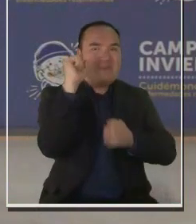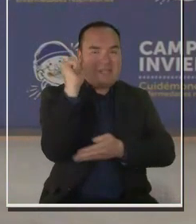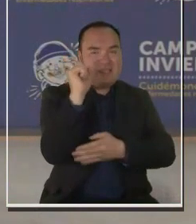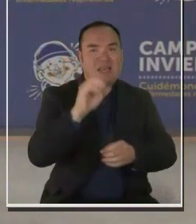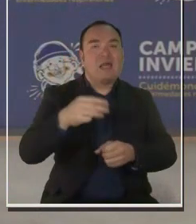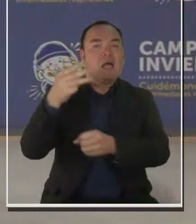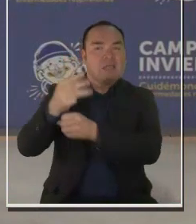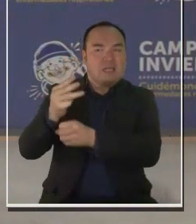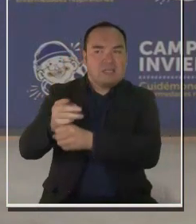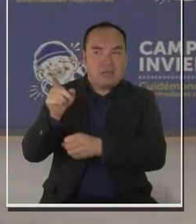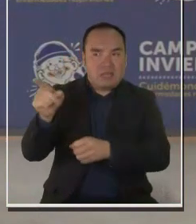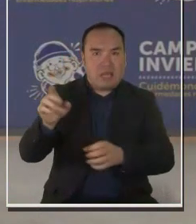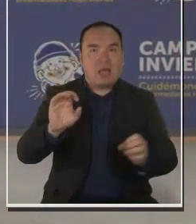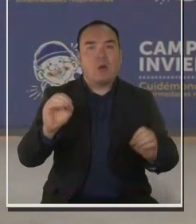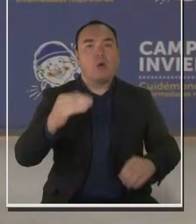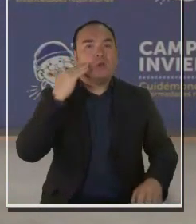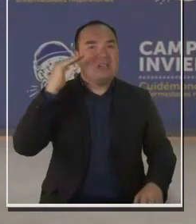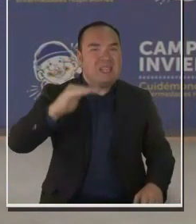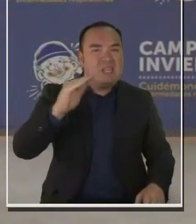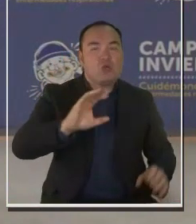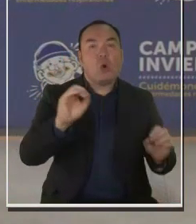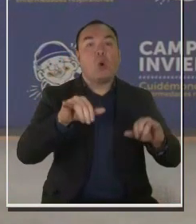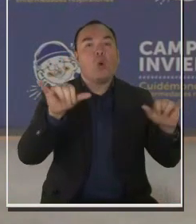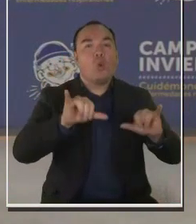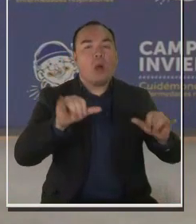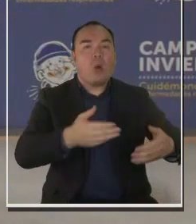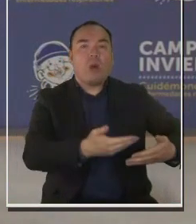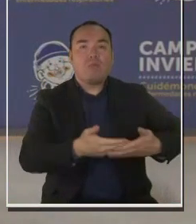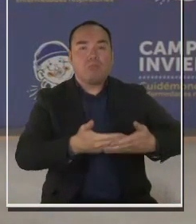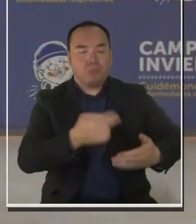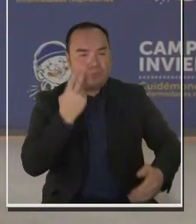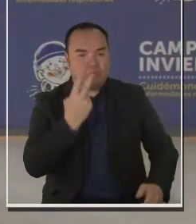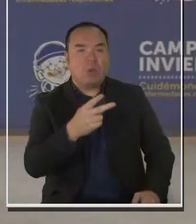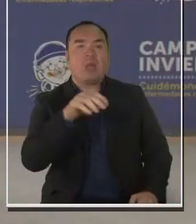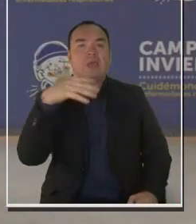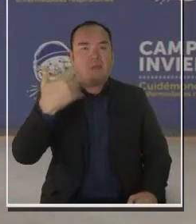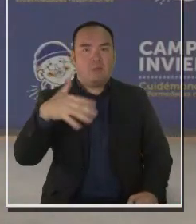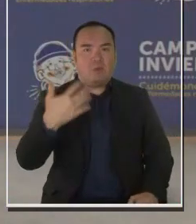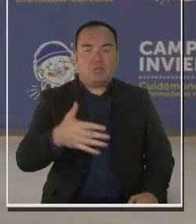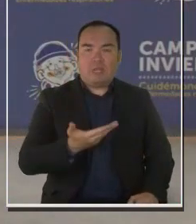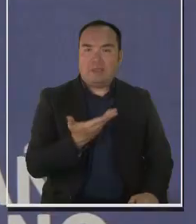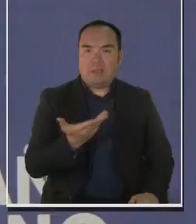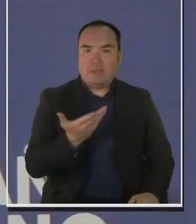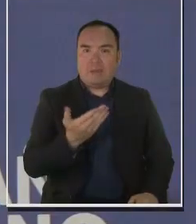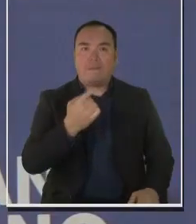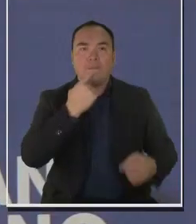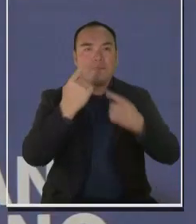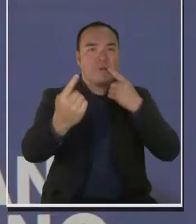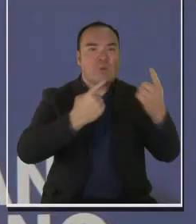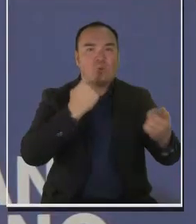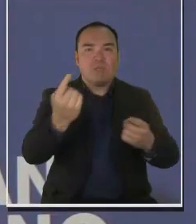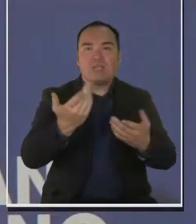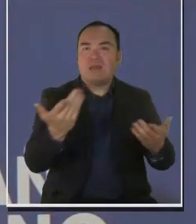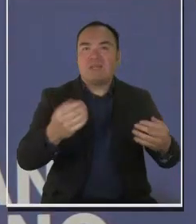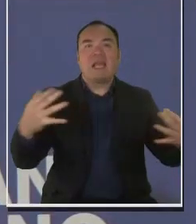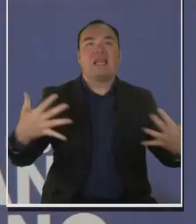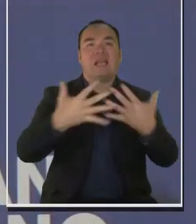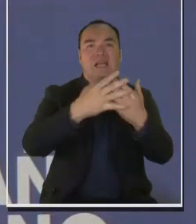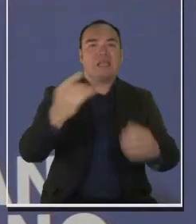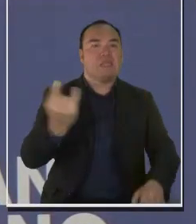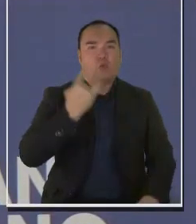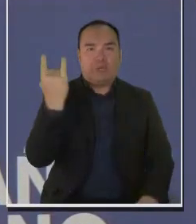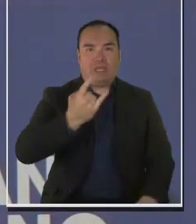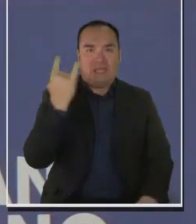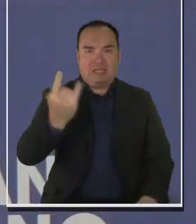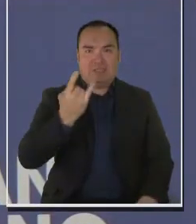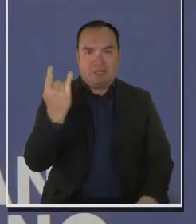65 años o lactantes, es muy importante consultar a la red de urgencia,